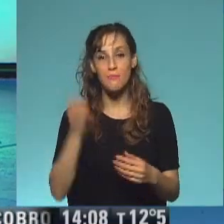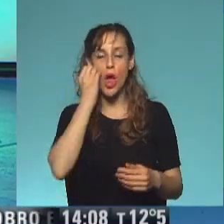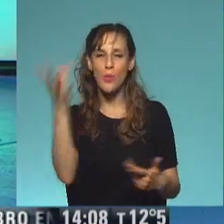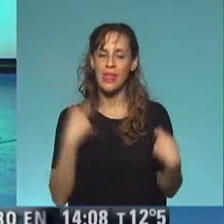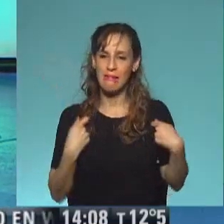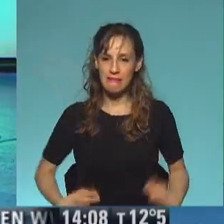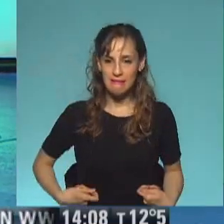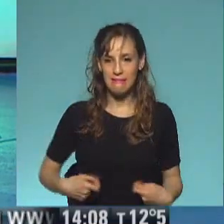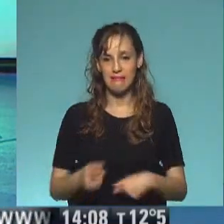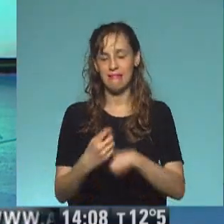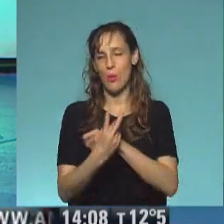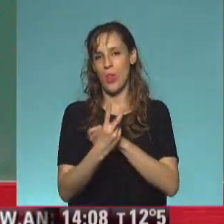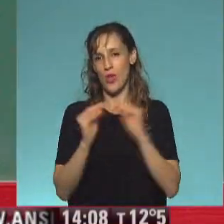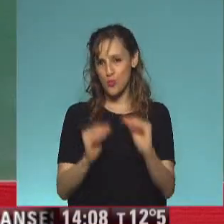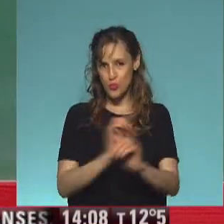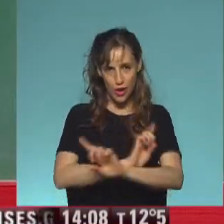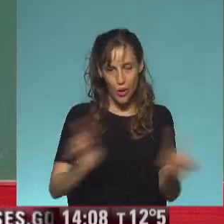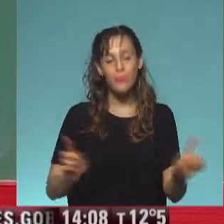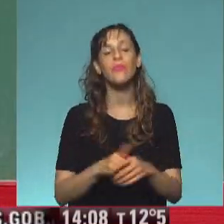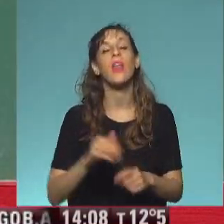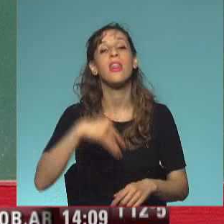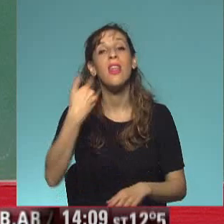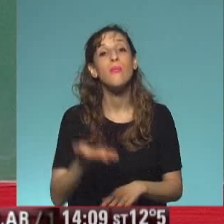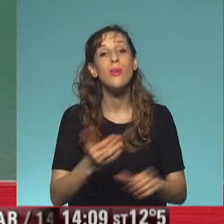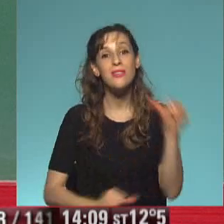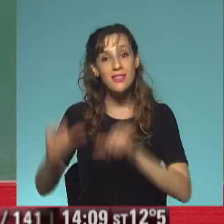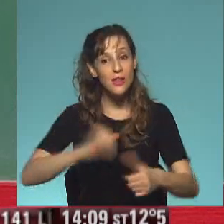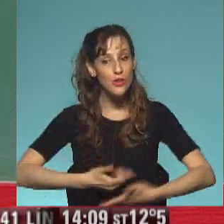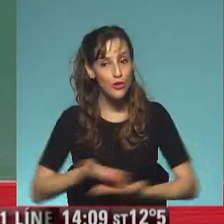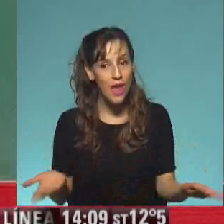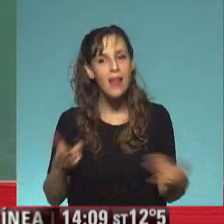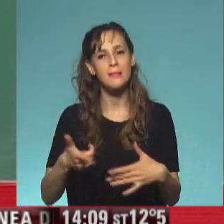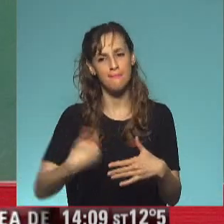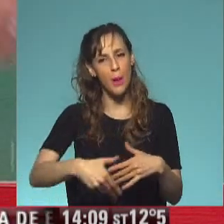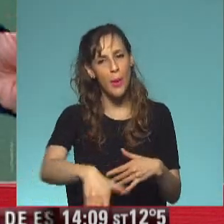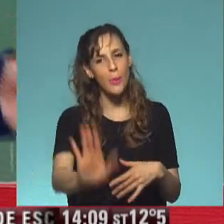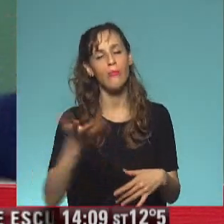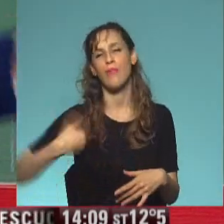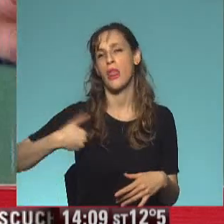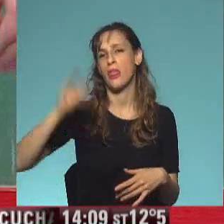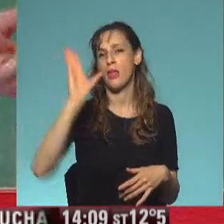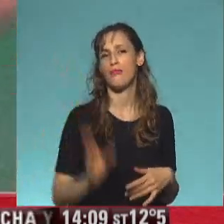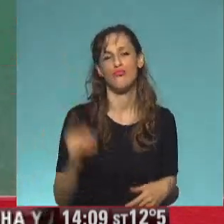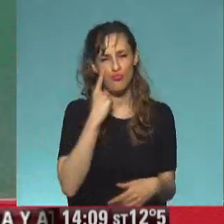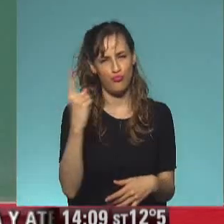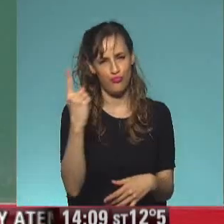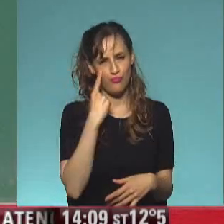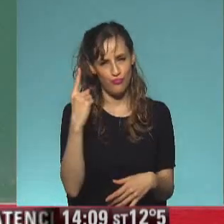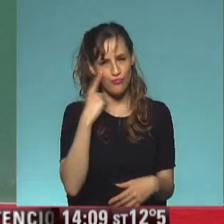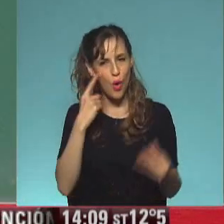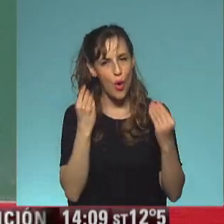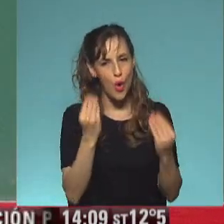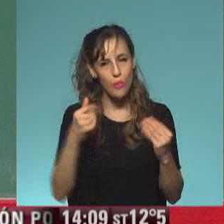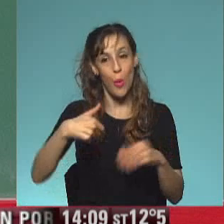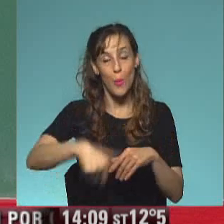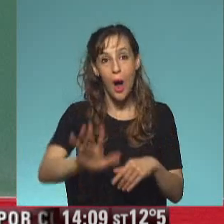delantal. Bueno, no, voy a muy tratar bien, de cuidar. Después vamos a trabajar en ciencias sociales, seguir viajando por nuestro país y hoy vamos a llegar a la provincia de